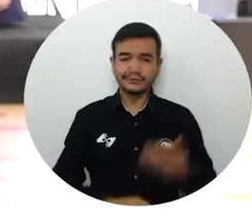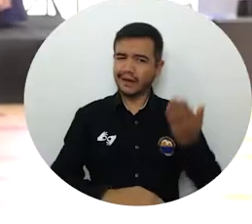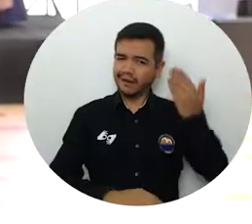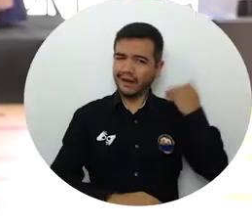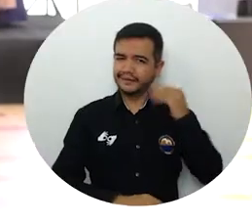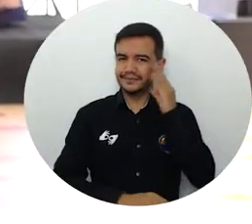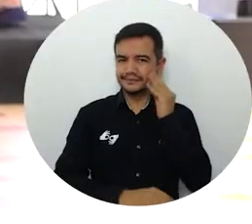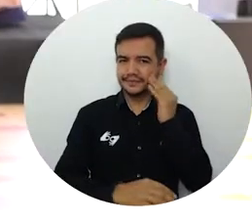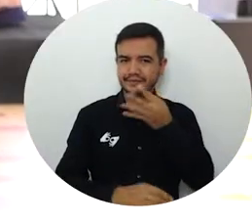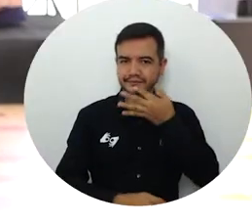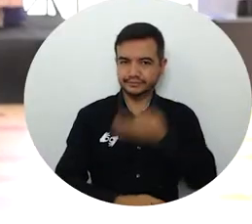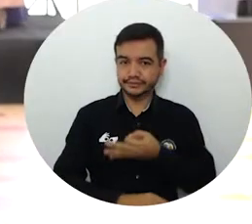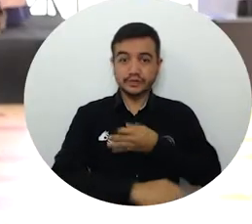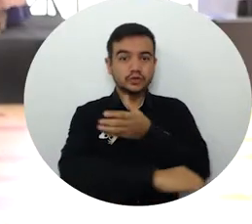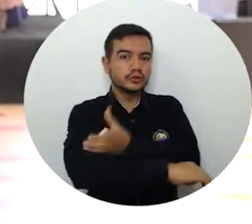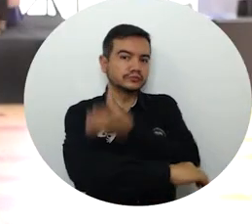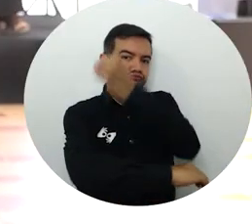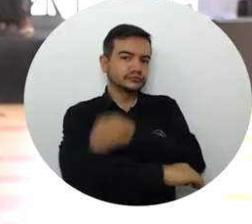Estando en el bloque administrativo,